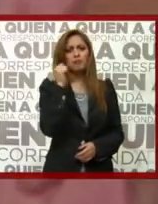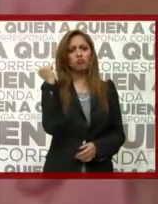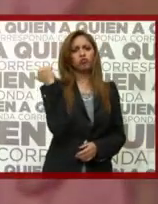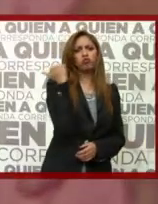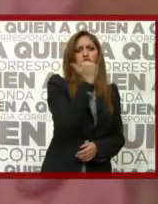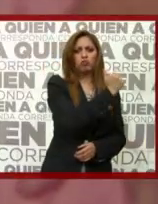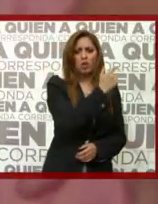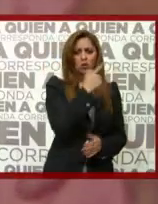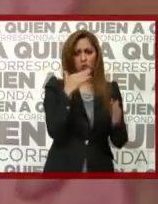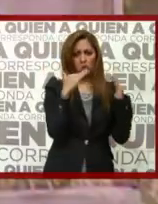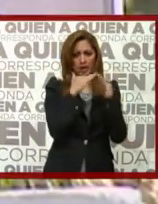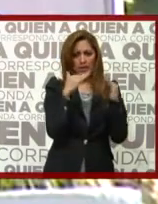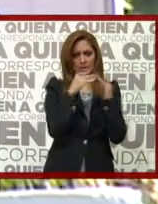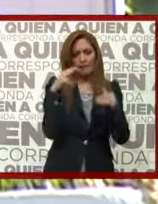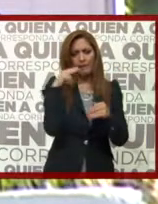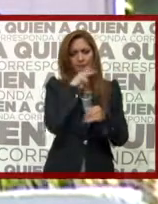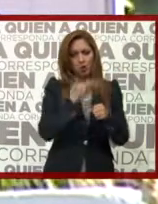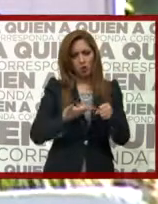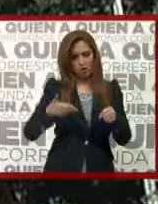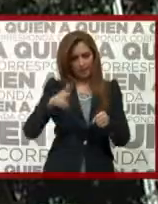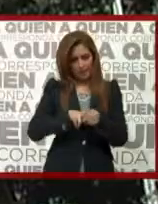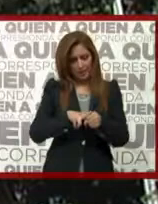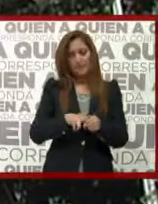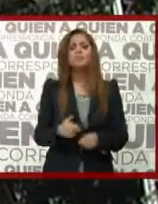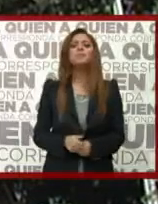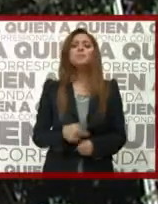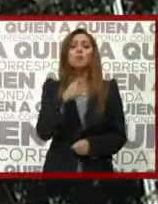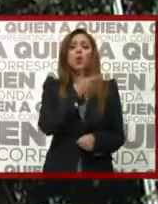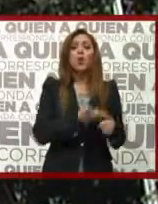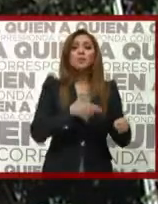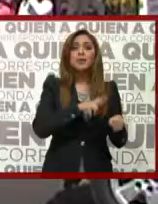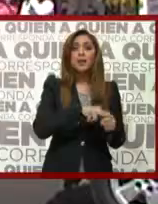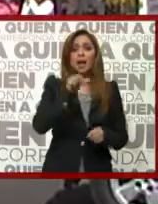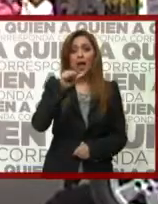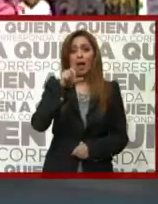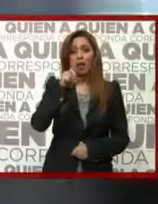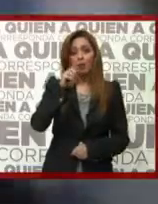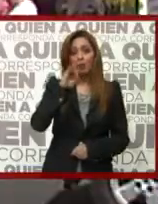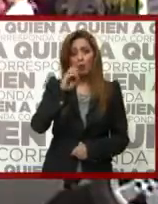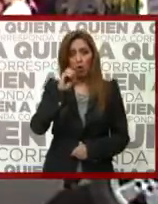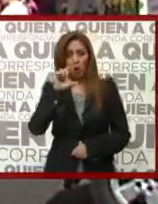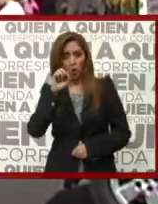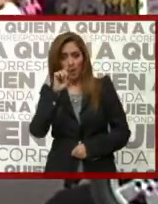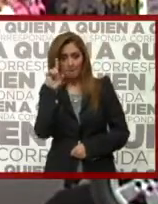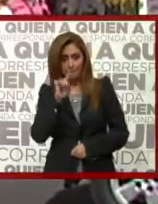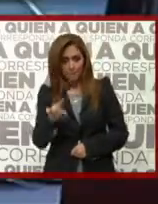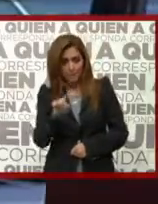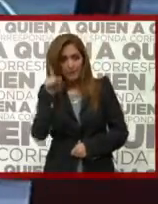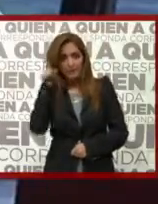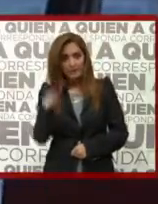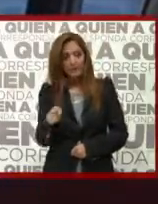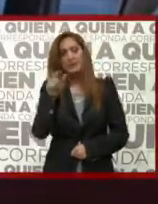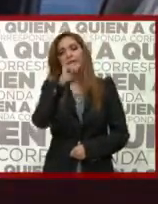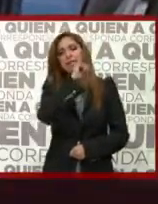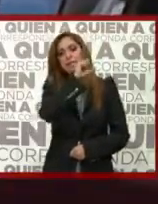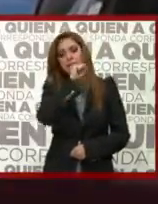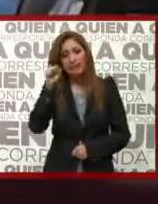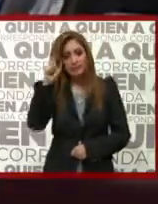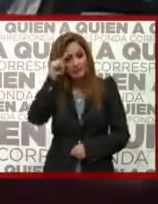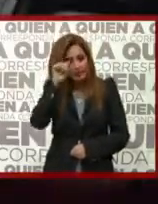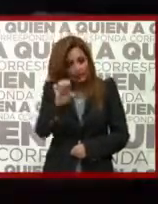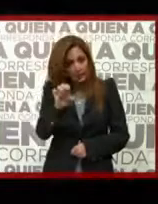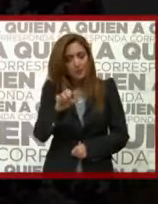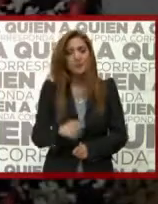su casa y llevarla al hospital. Llegaron a urgencias del Hospital Adolfo López Mateos del Instituto de Seguridad y Servicios Sociales de los Trabajadores del